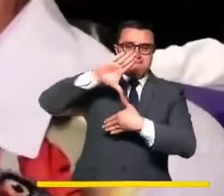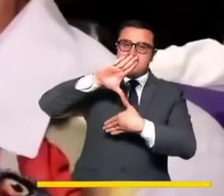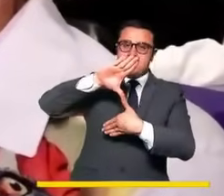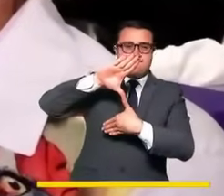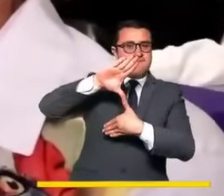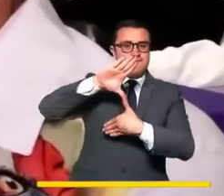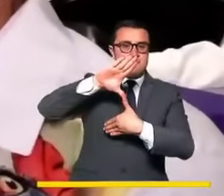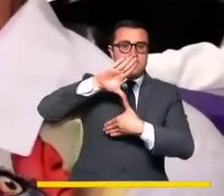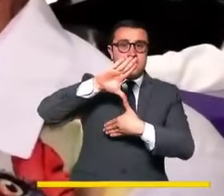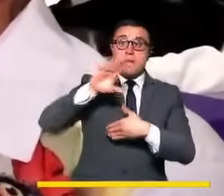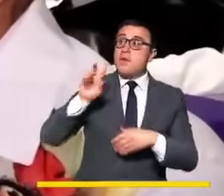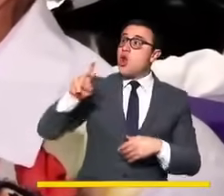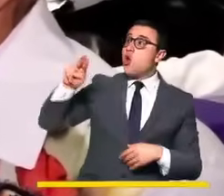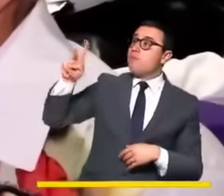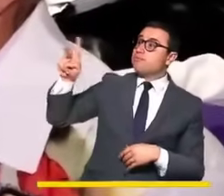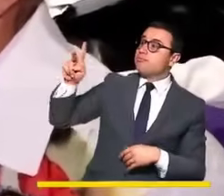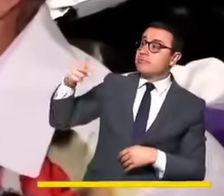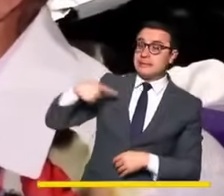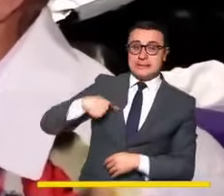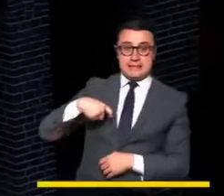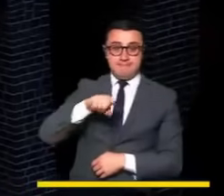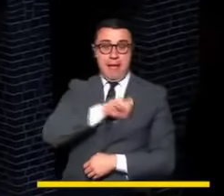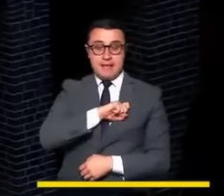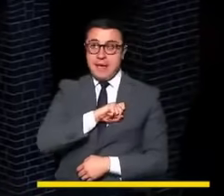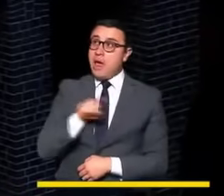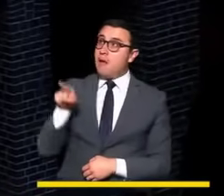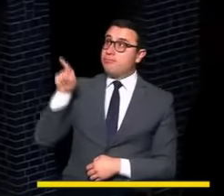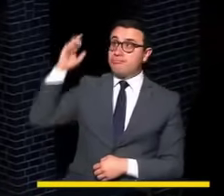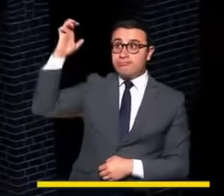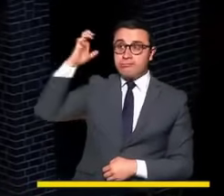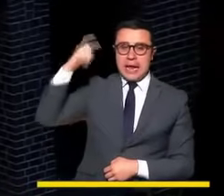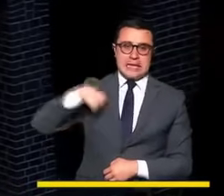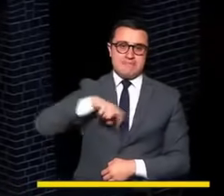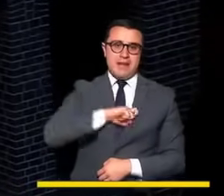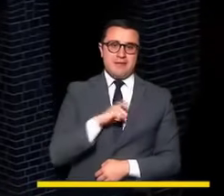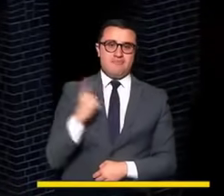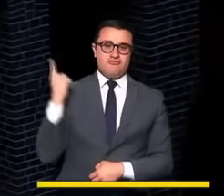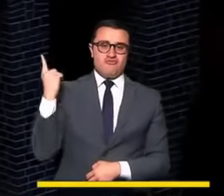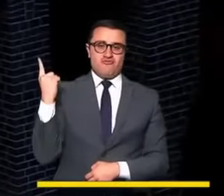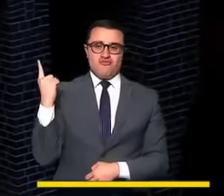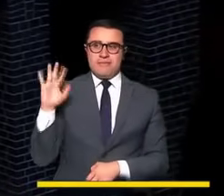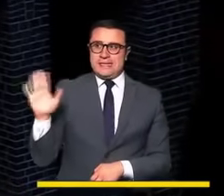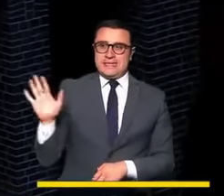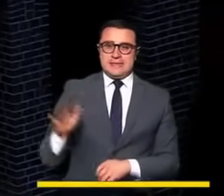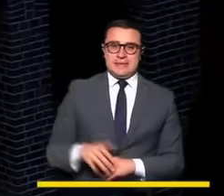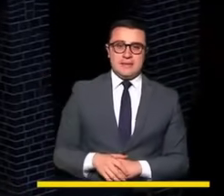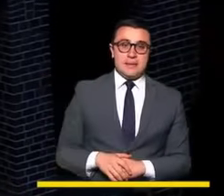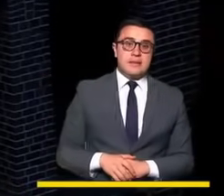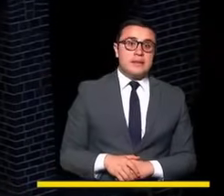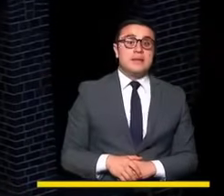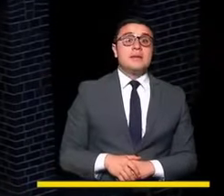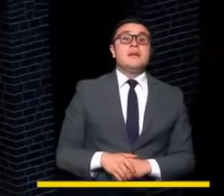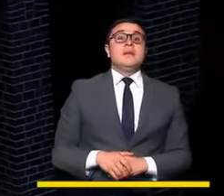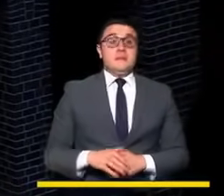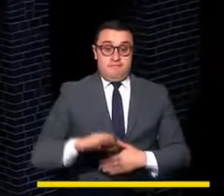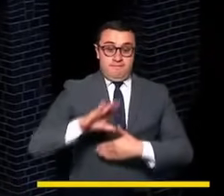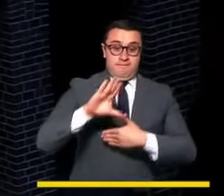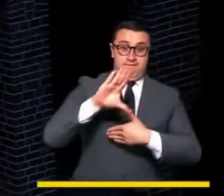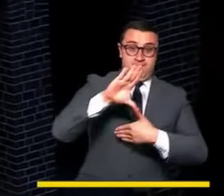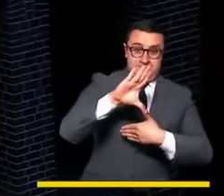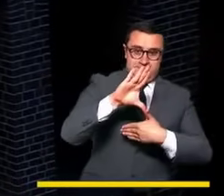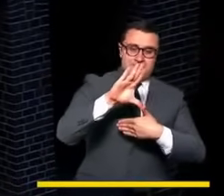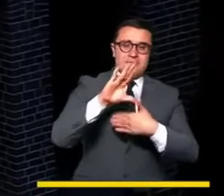solo figura España muy abajo. Luego aquí tenemos unos frentes que tienen que ver